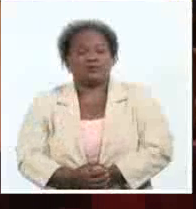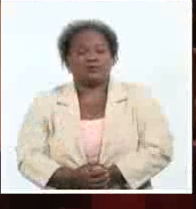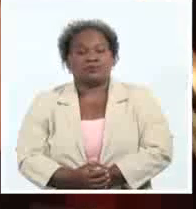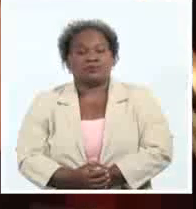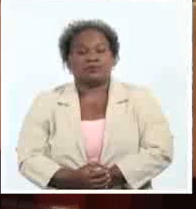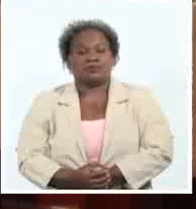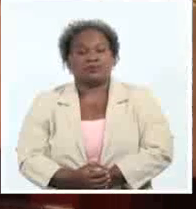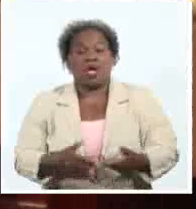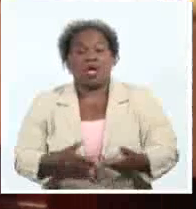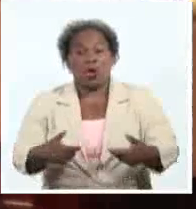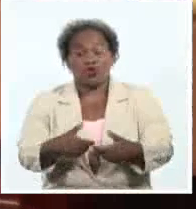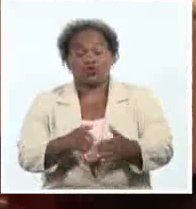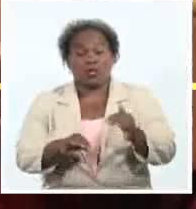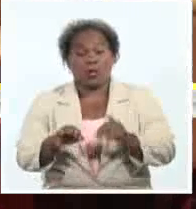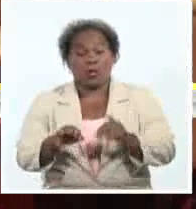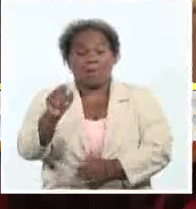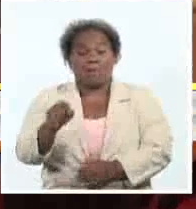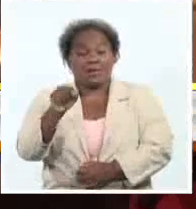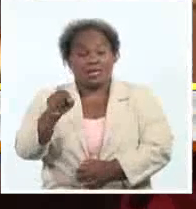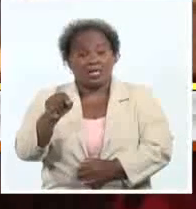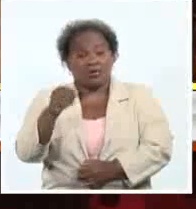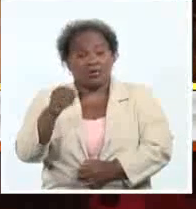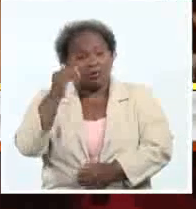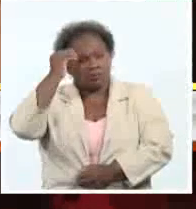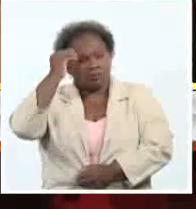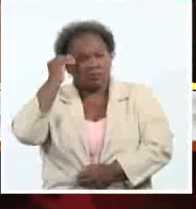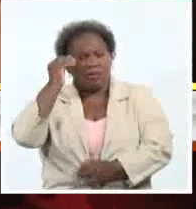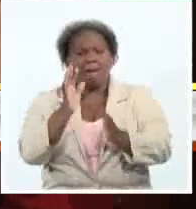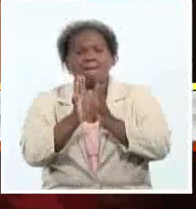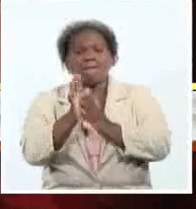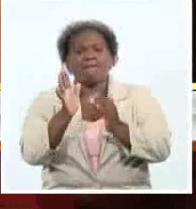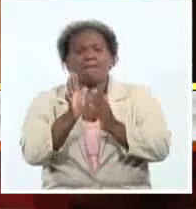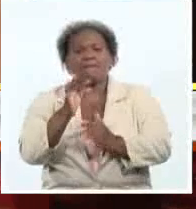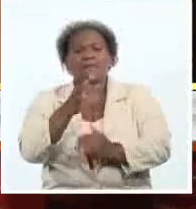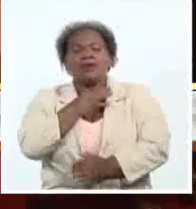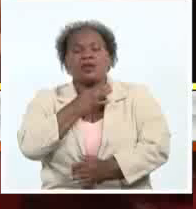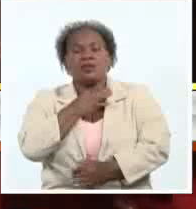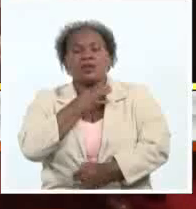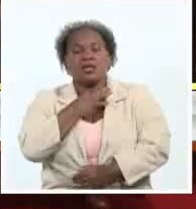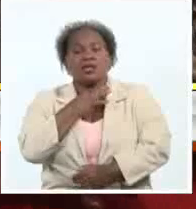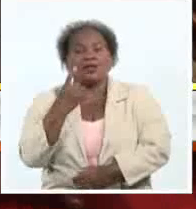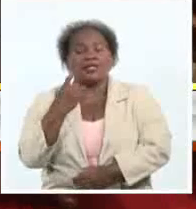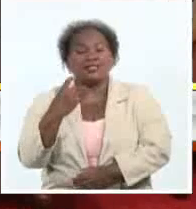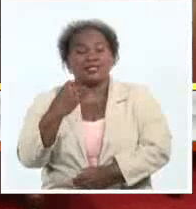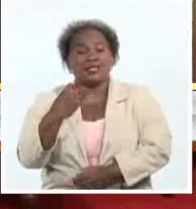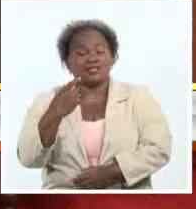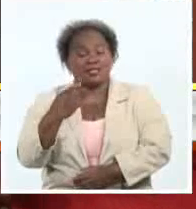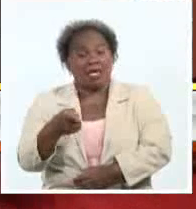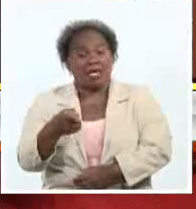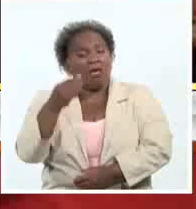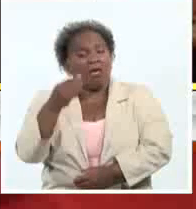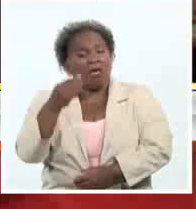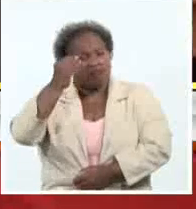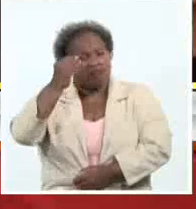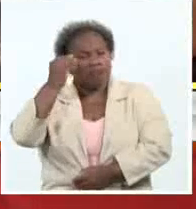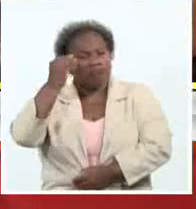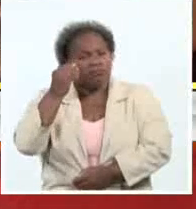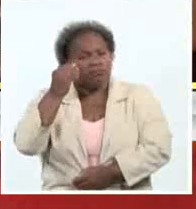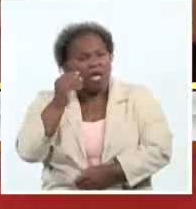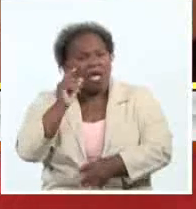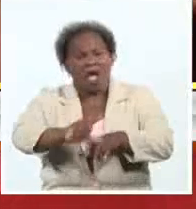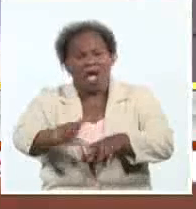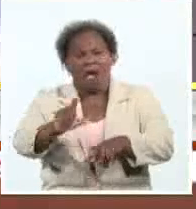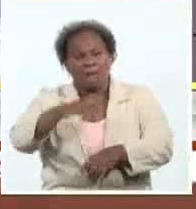El Consejo de Ministros centró su análisis del mes de enero en la necesidad de revalorizar la ruralidad en Cuba, una